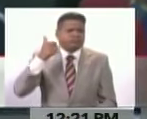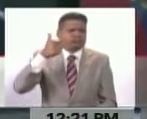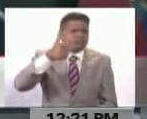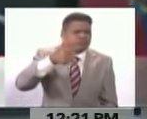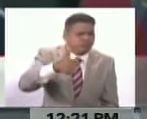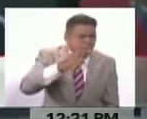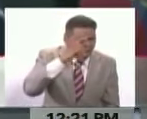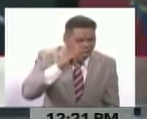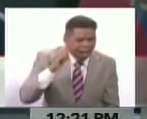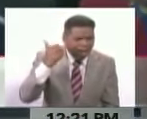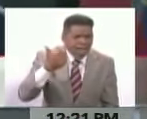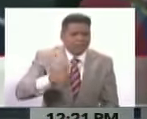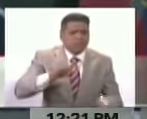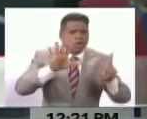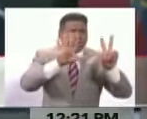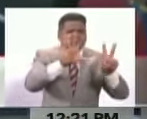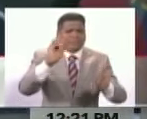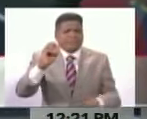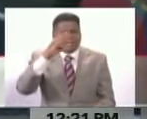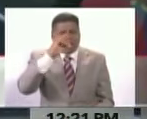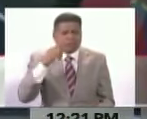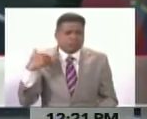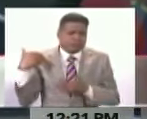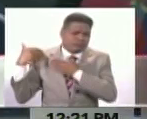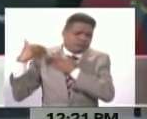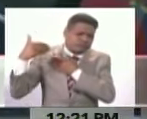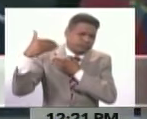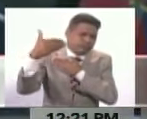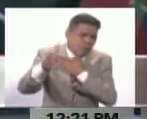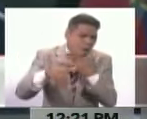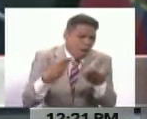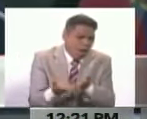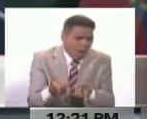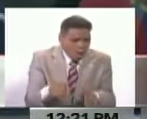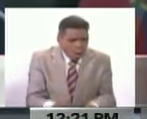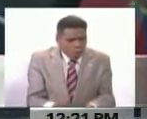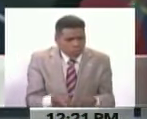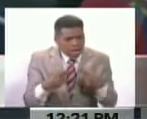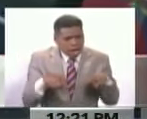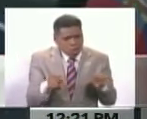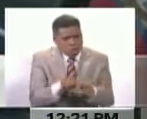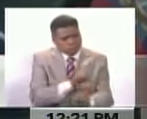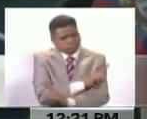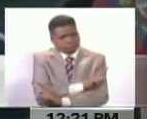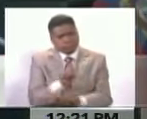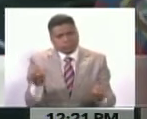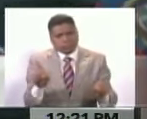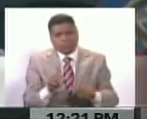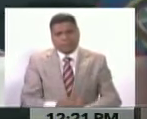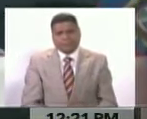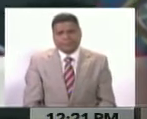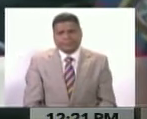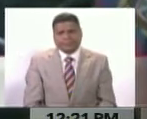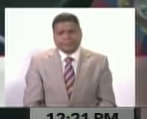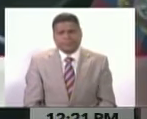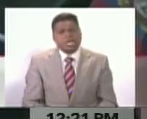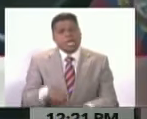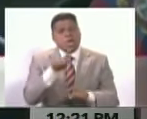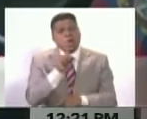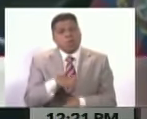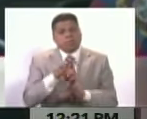Muchos de nosotros concordamos entonces, y esta es una de las constantes, una de las plataformas sobre las